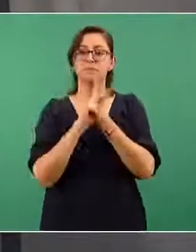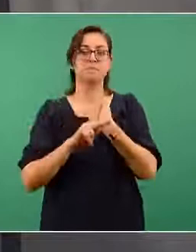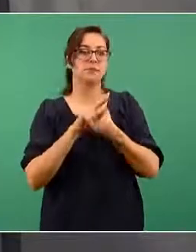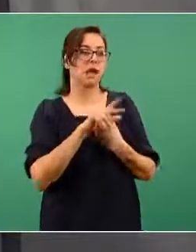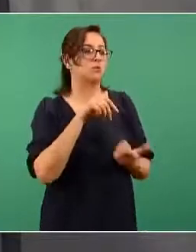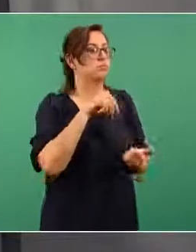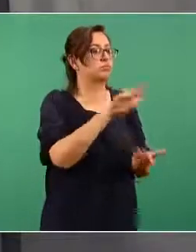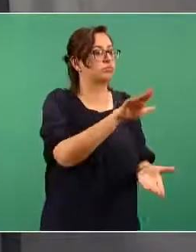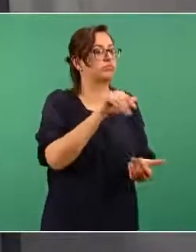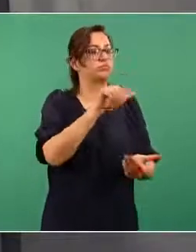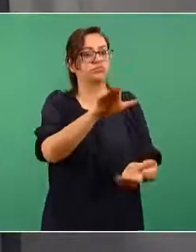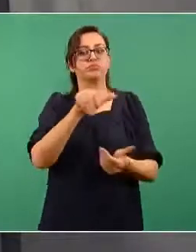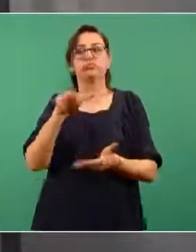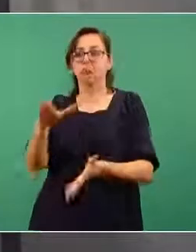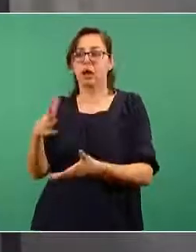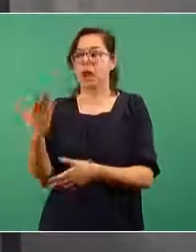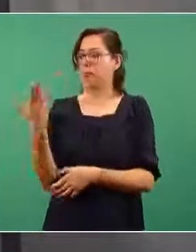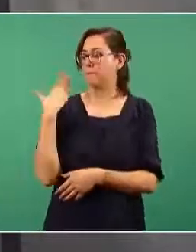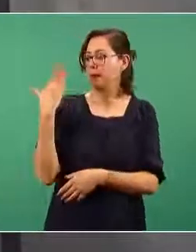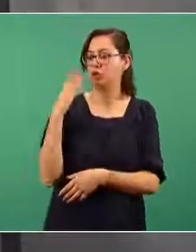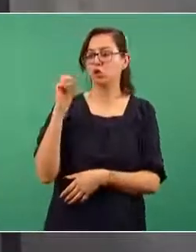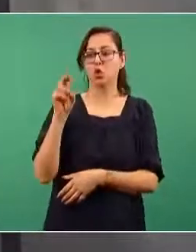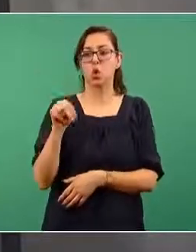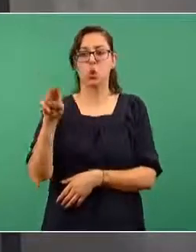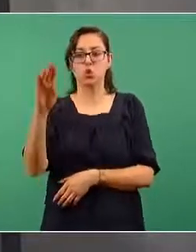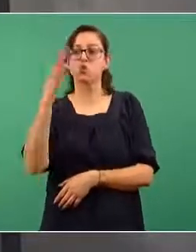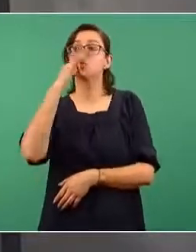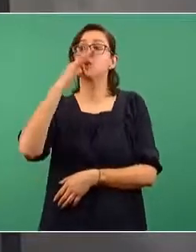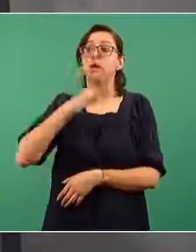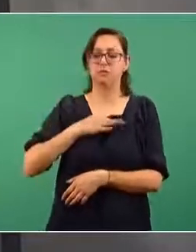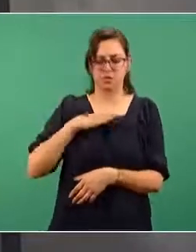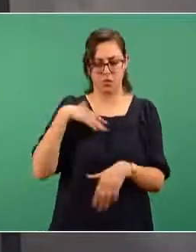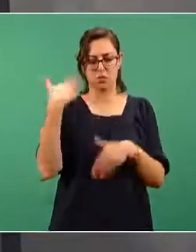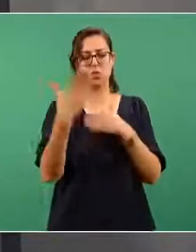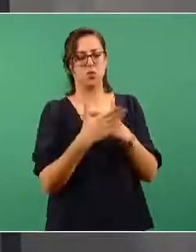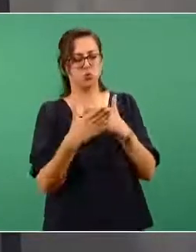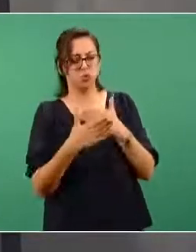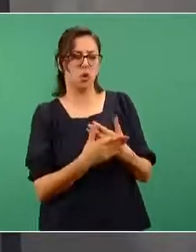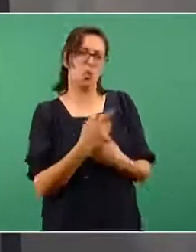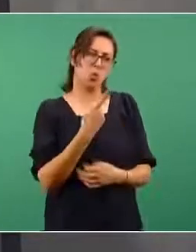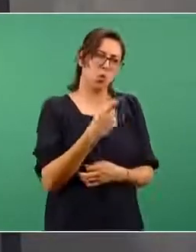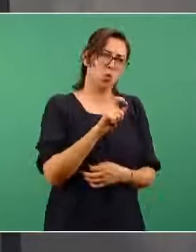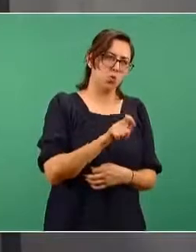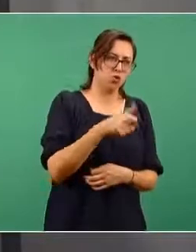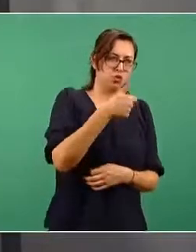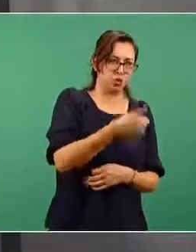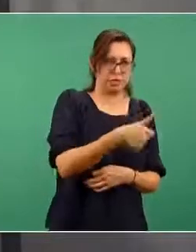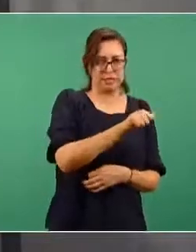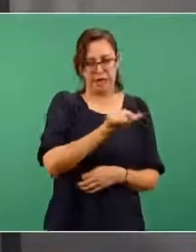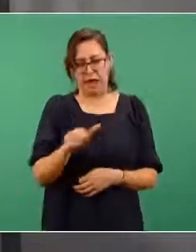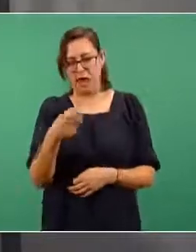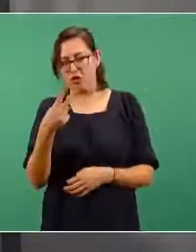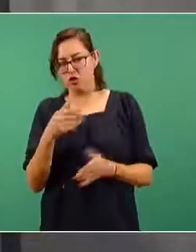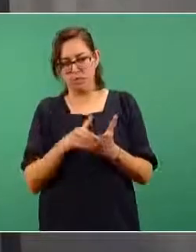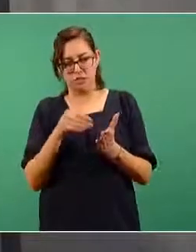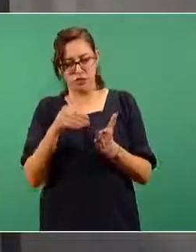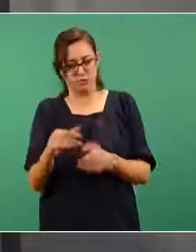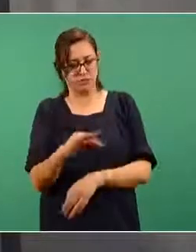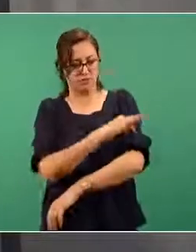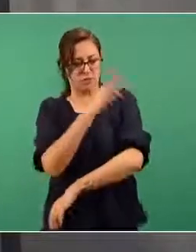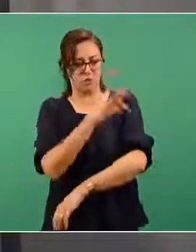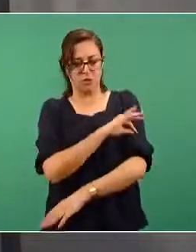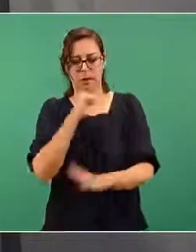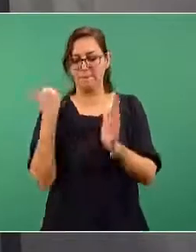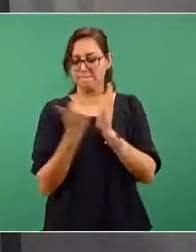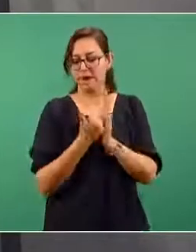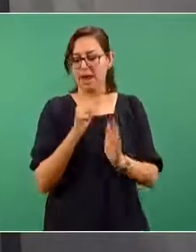marzo tendríamos 1.6 a 2.7 millones de dosis de la vacuna AstraZeneca. Hemos estado trabajando en